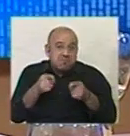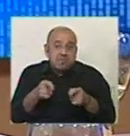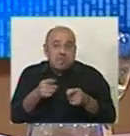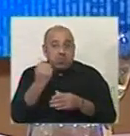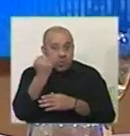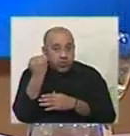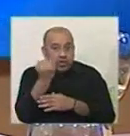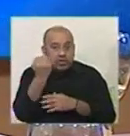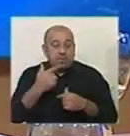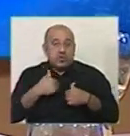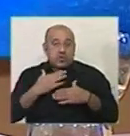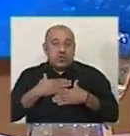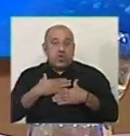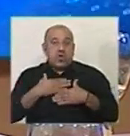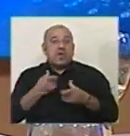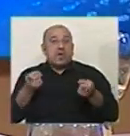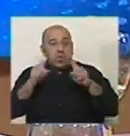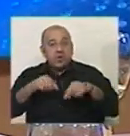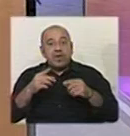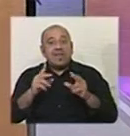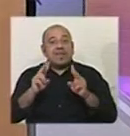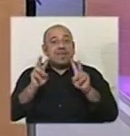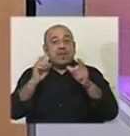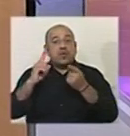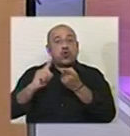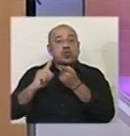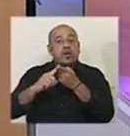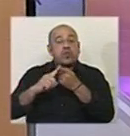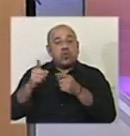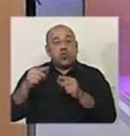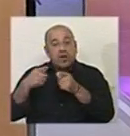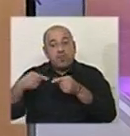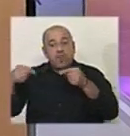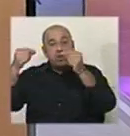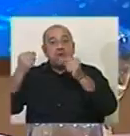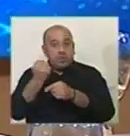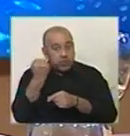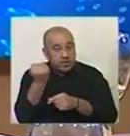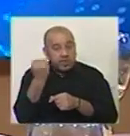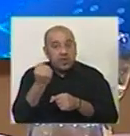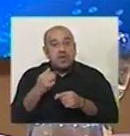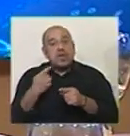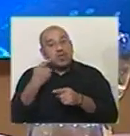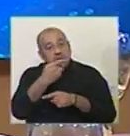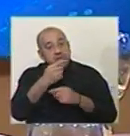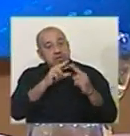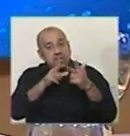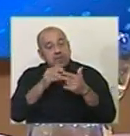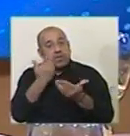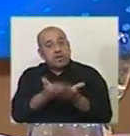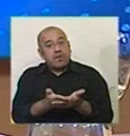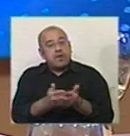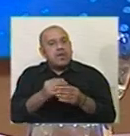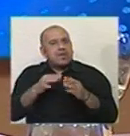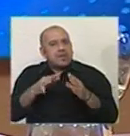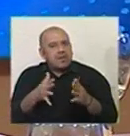importante para nosotros, la reapertura del mercado japonés. Shinzo Abe estuvo acá. Y es una noticia importante lo que vos hace un rato planteabas, ¿no? ¿Qué va a